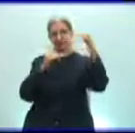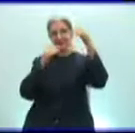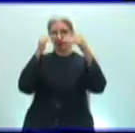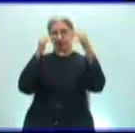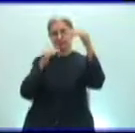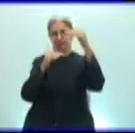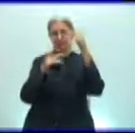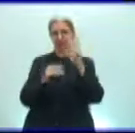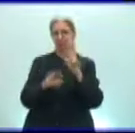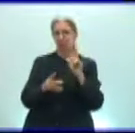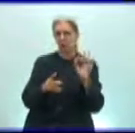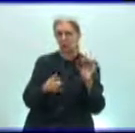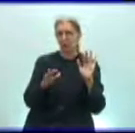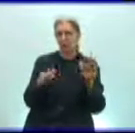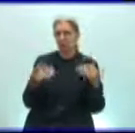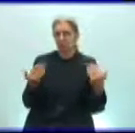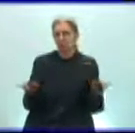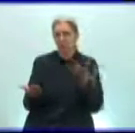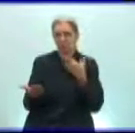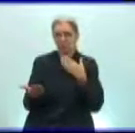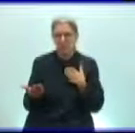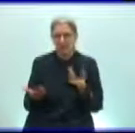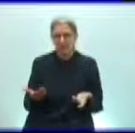la siguiente ecuación. Observen.